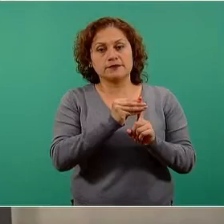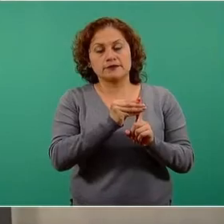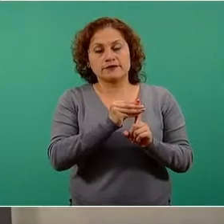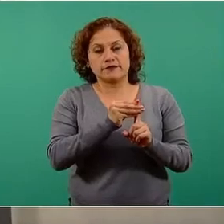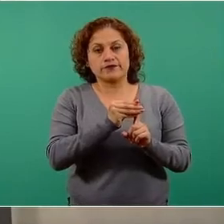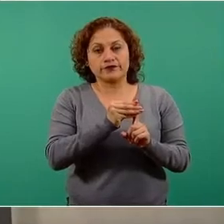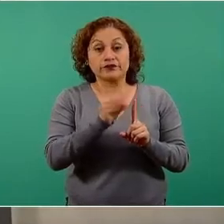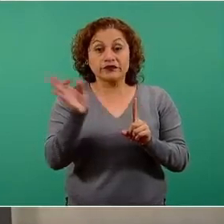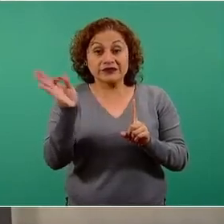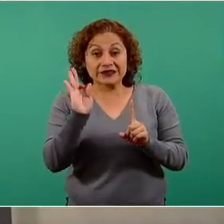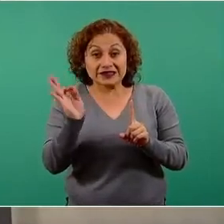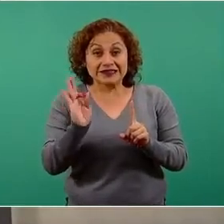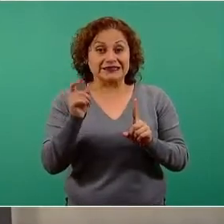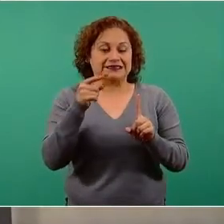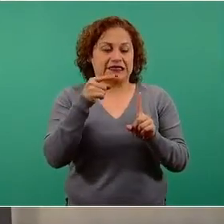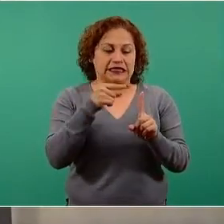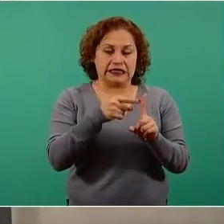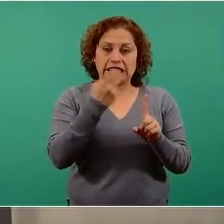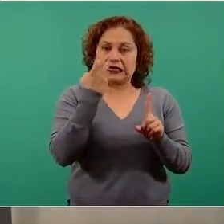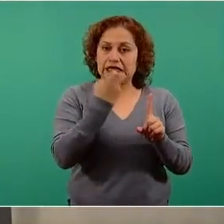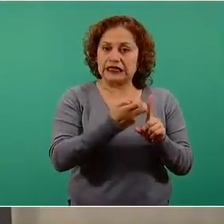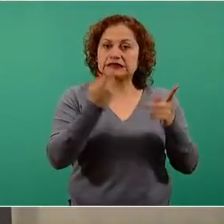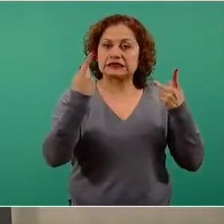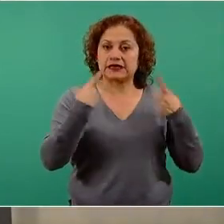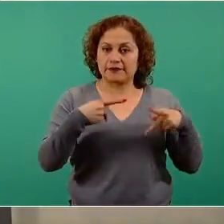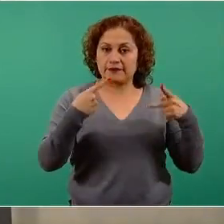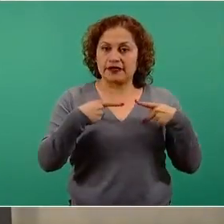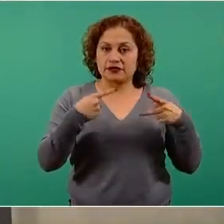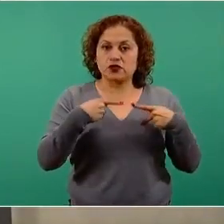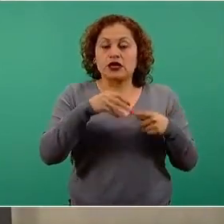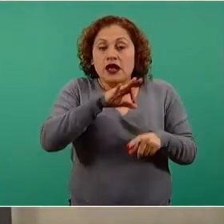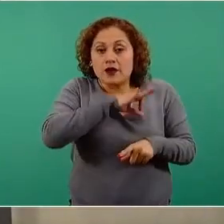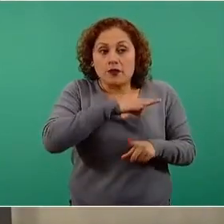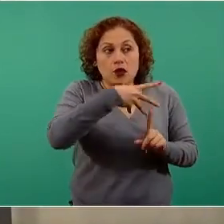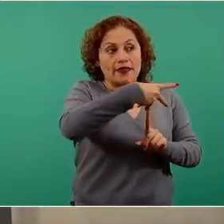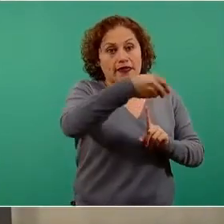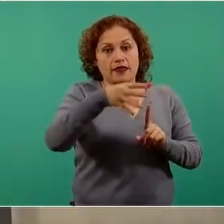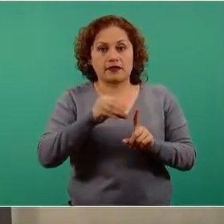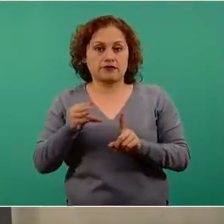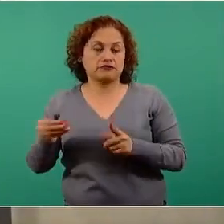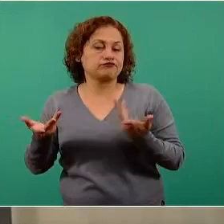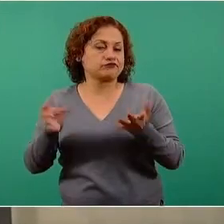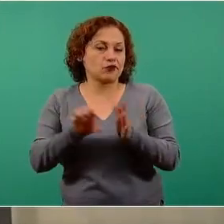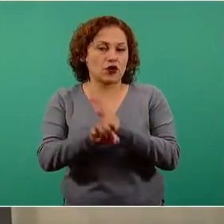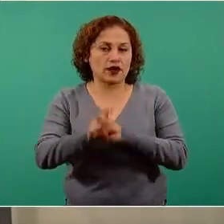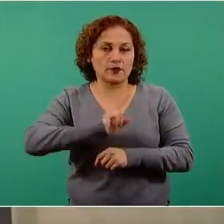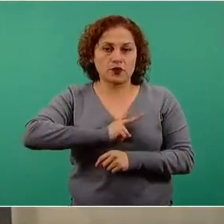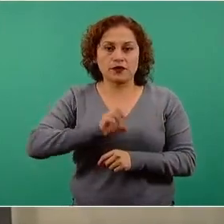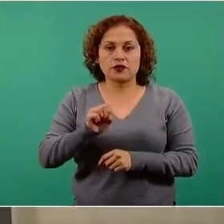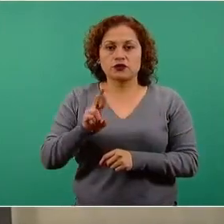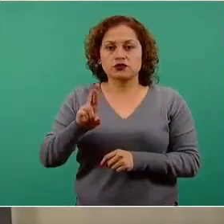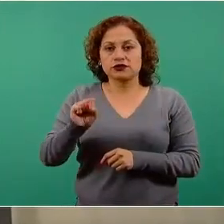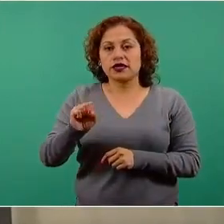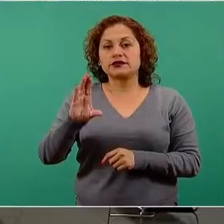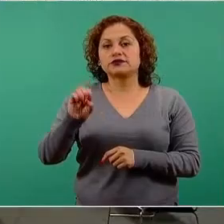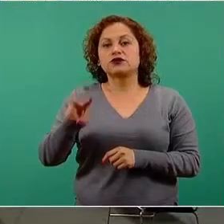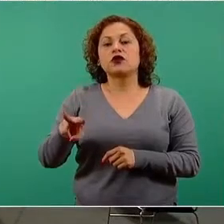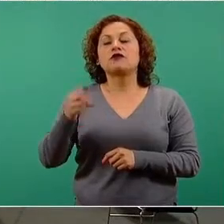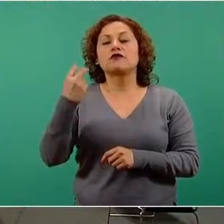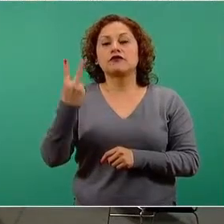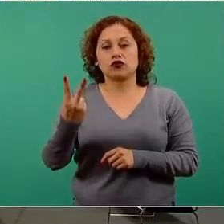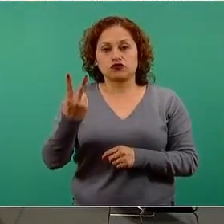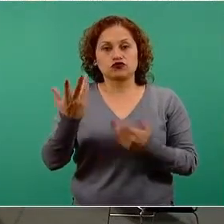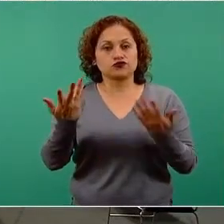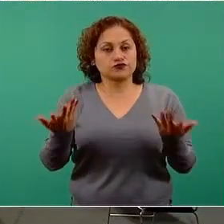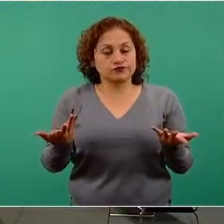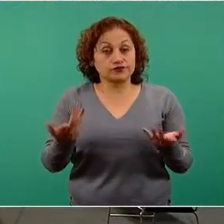en interferir con la propagación del agente infeccioso, en este caso el virus SARS-CoV-2. No existe todavía